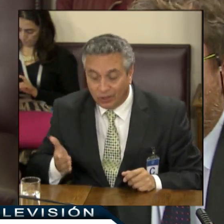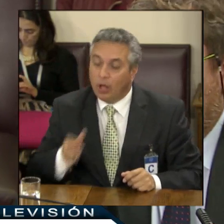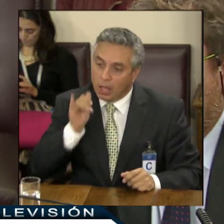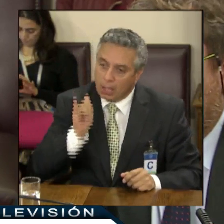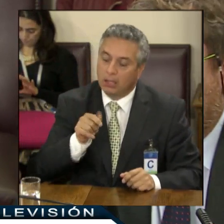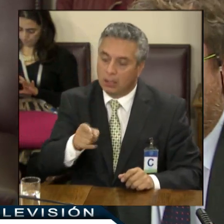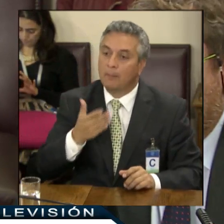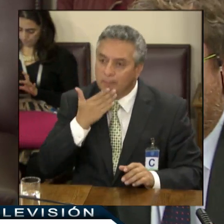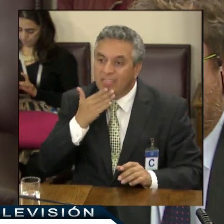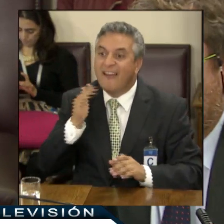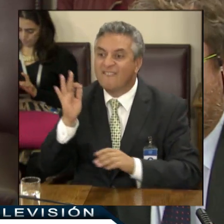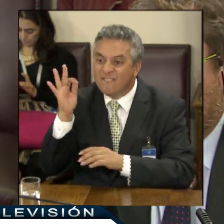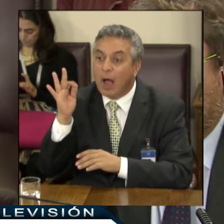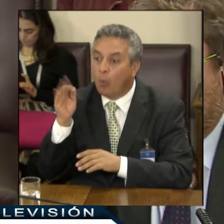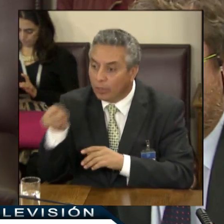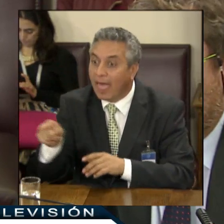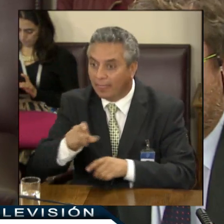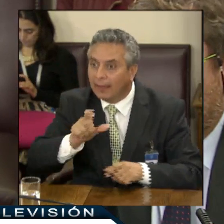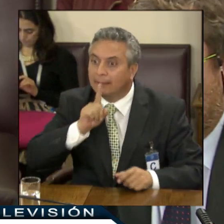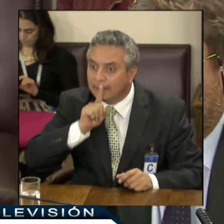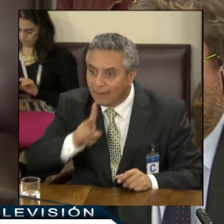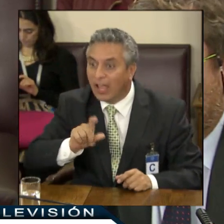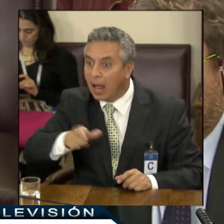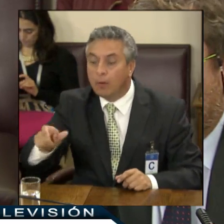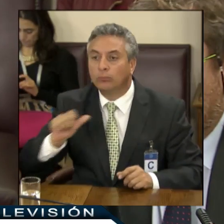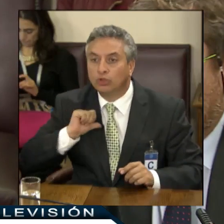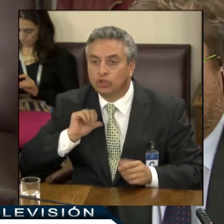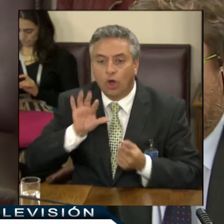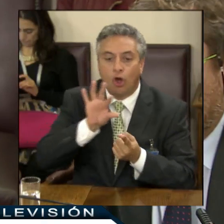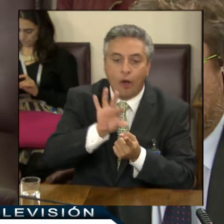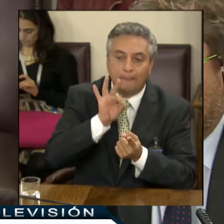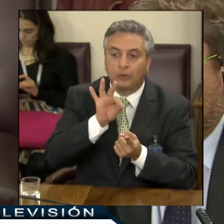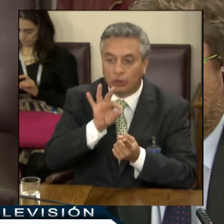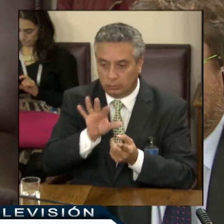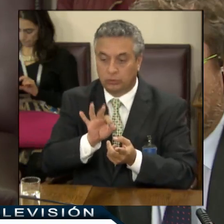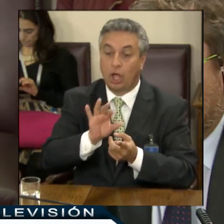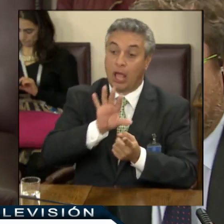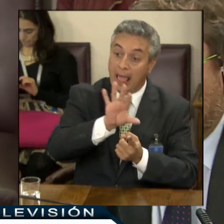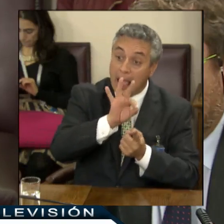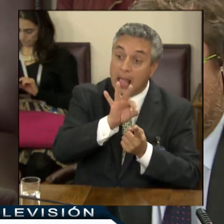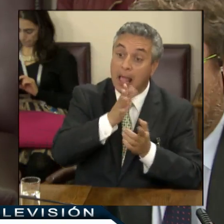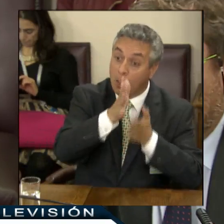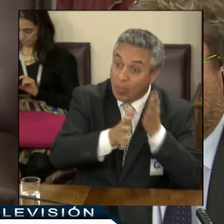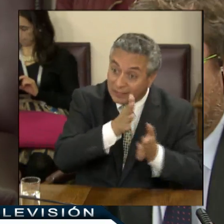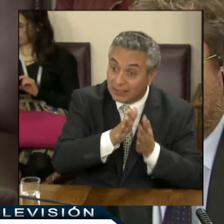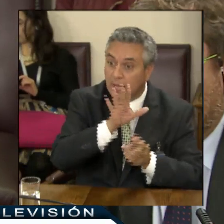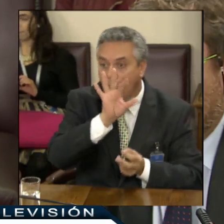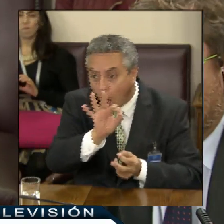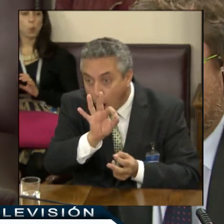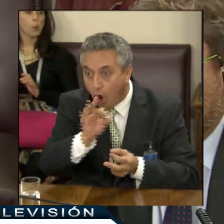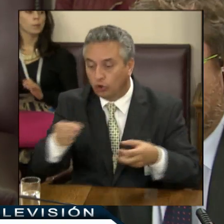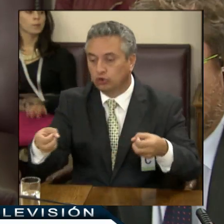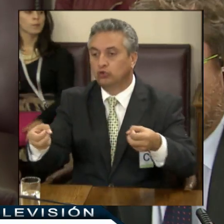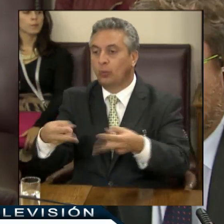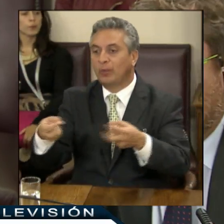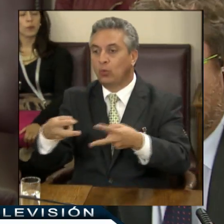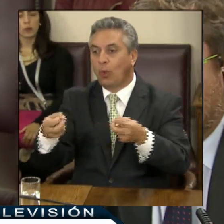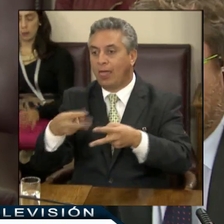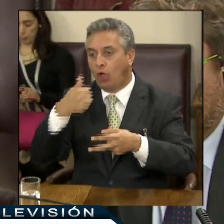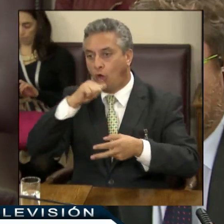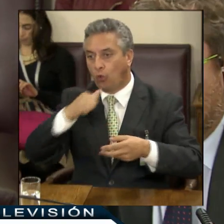establece la Facultad de los canales de televisión para optar ya sea por la lengua lenguaje de señas o el subtitulado